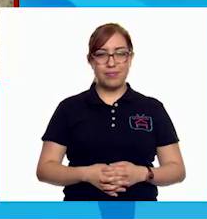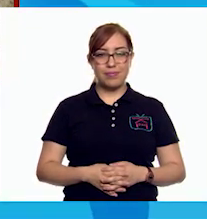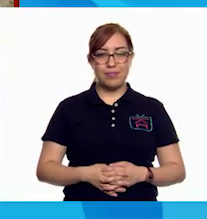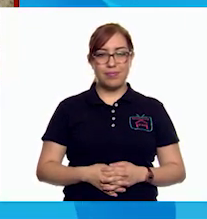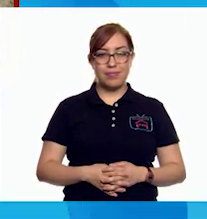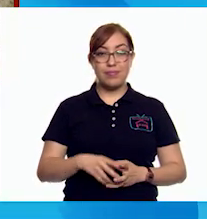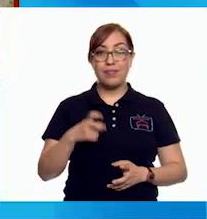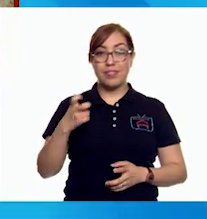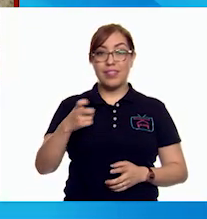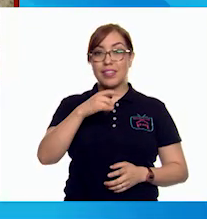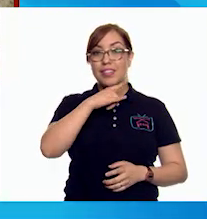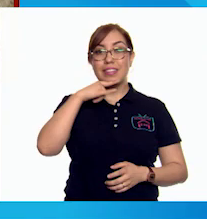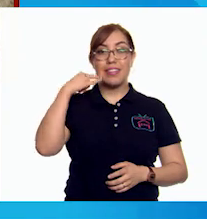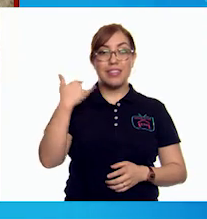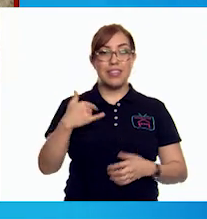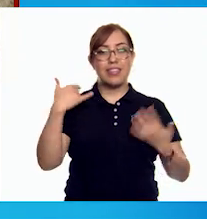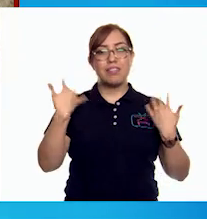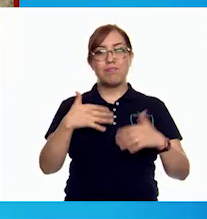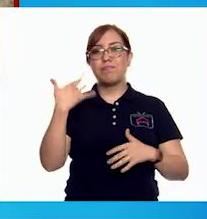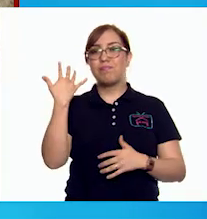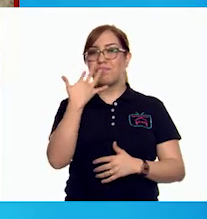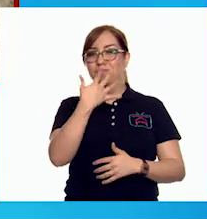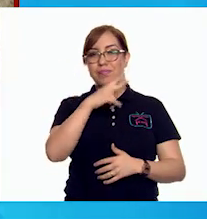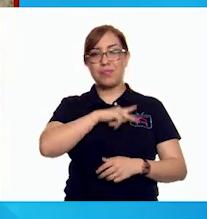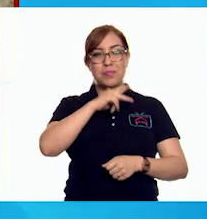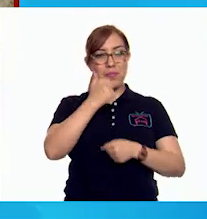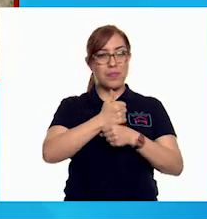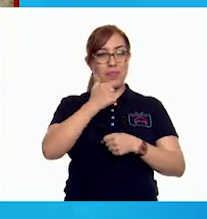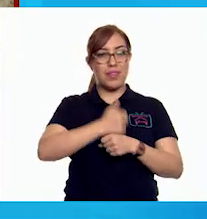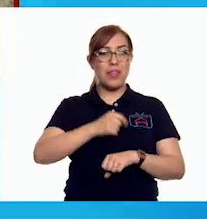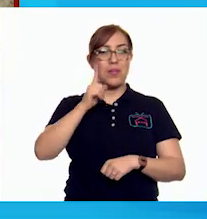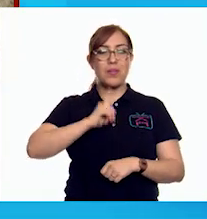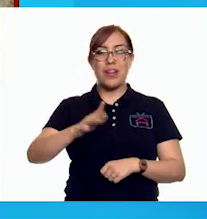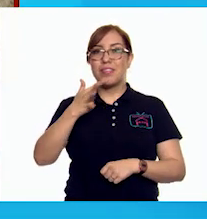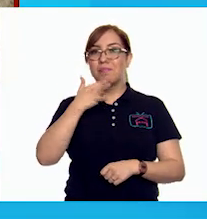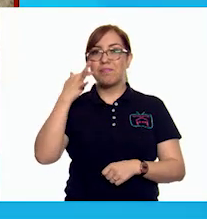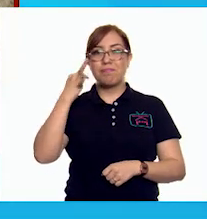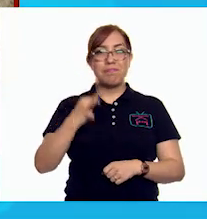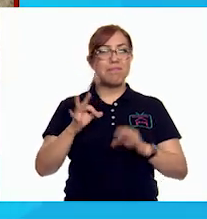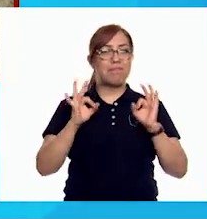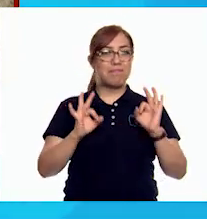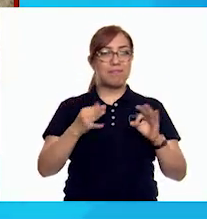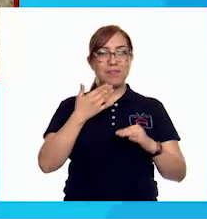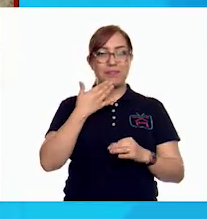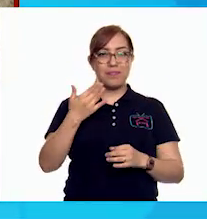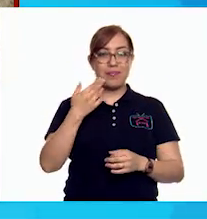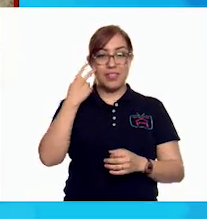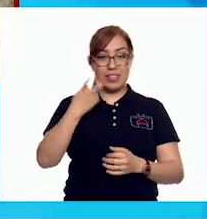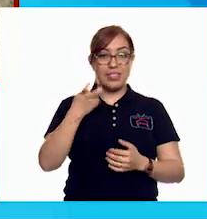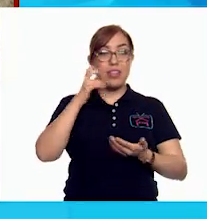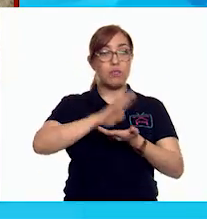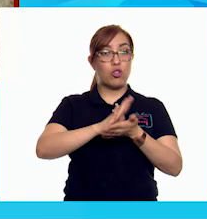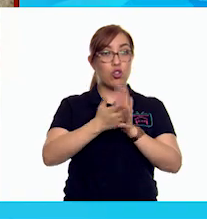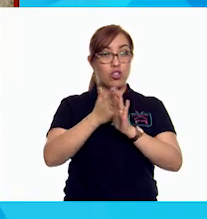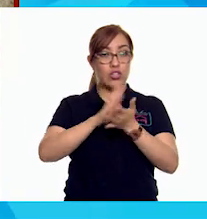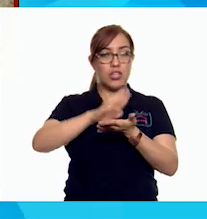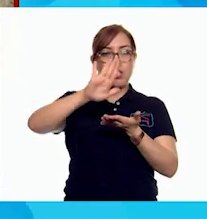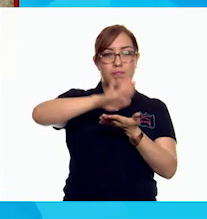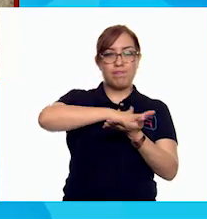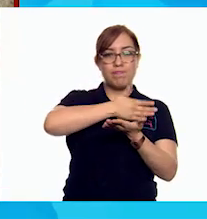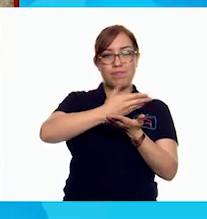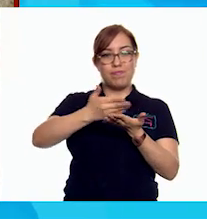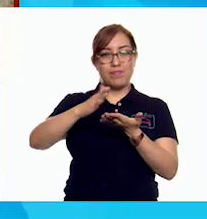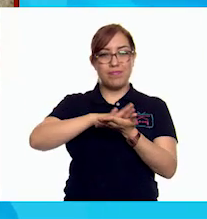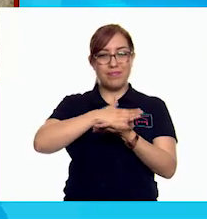Esta salsa le sale muy bien a mi abuelita Carmen. La usamos para ponerle a las famosas tortillas de nixtamal